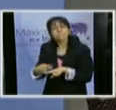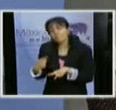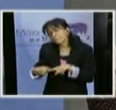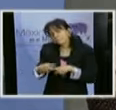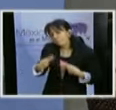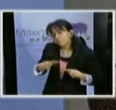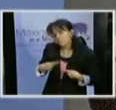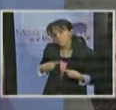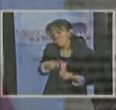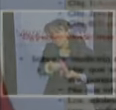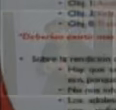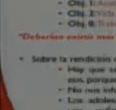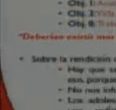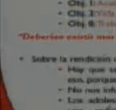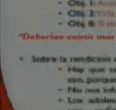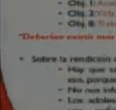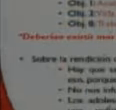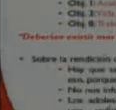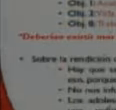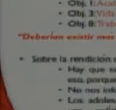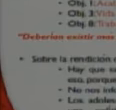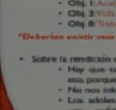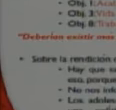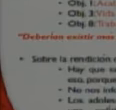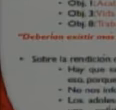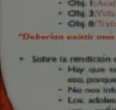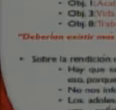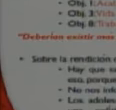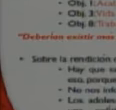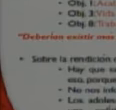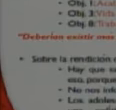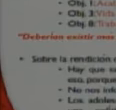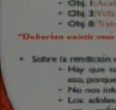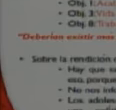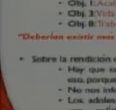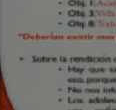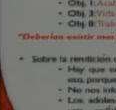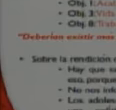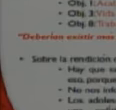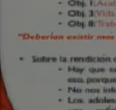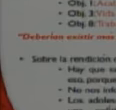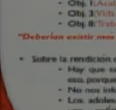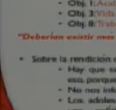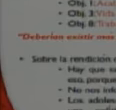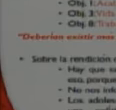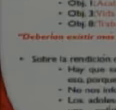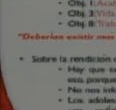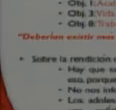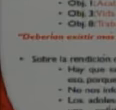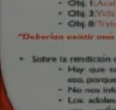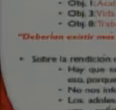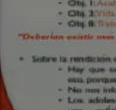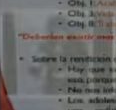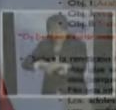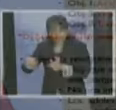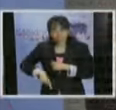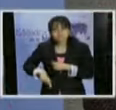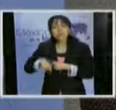participar y que los gobiernos tengan de veras estas condiciones de escucha y de atención a sus